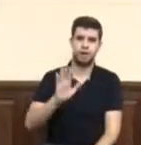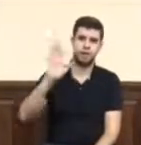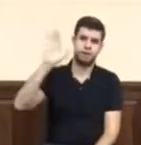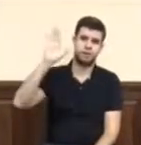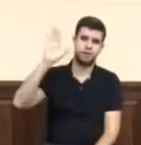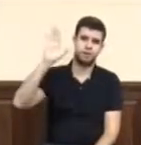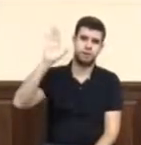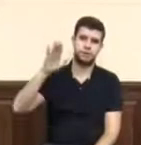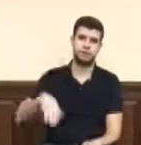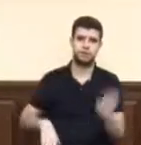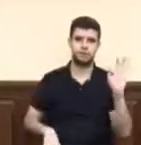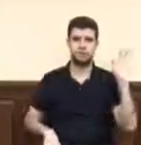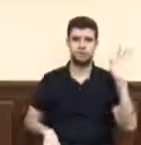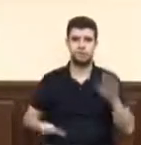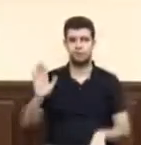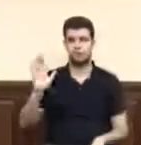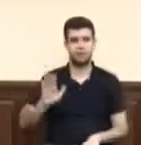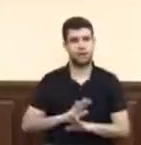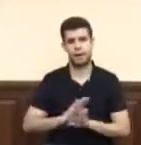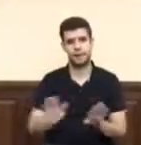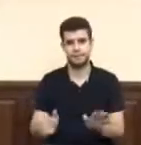mano para arriba, para abajo.